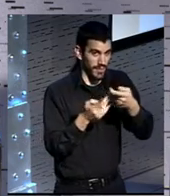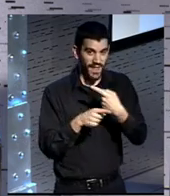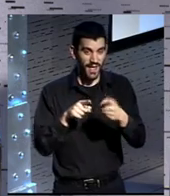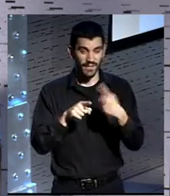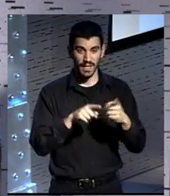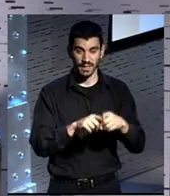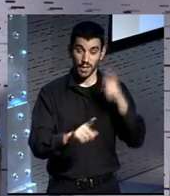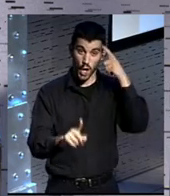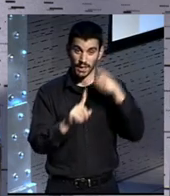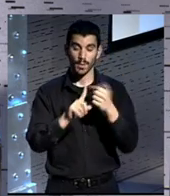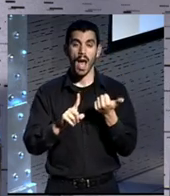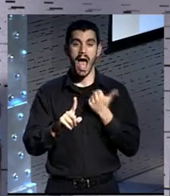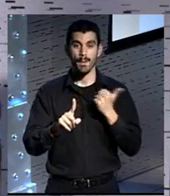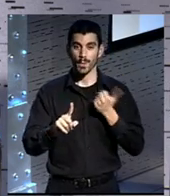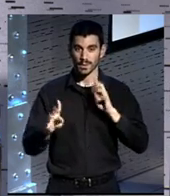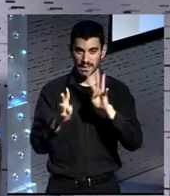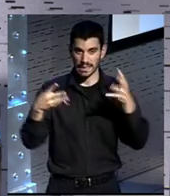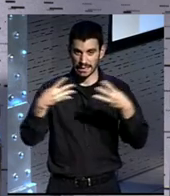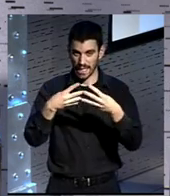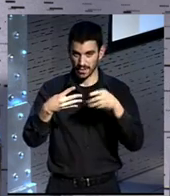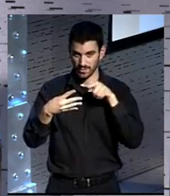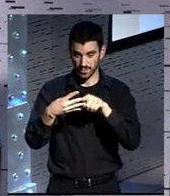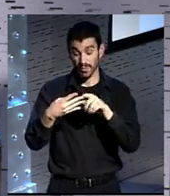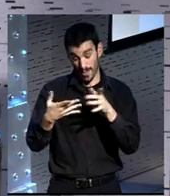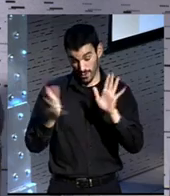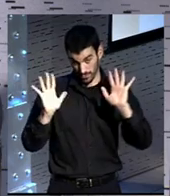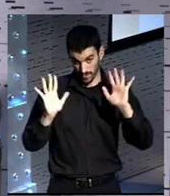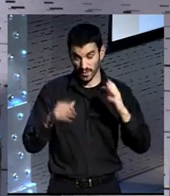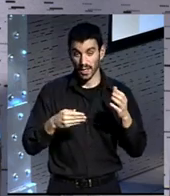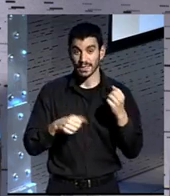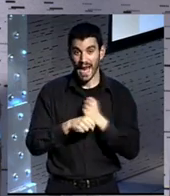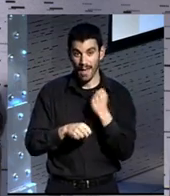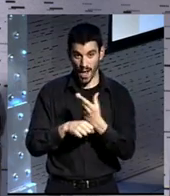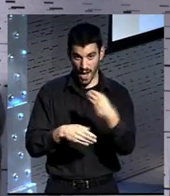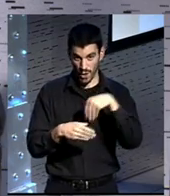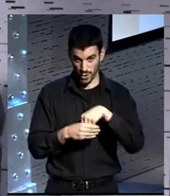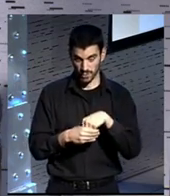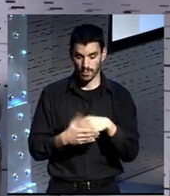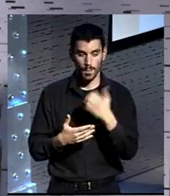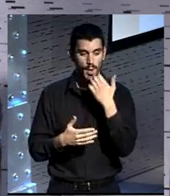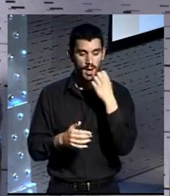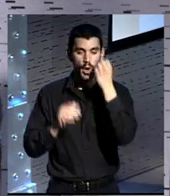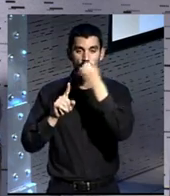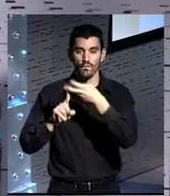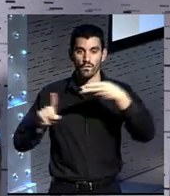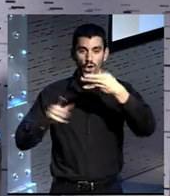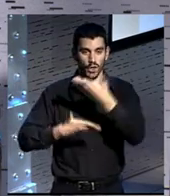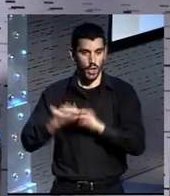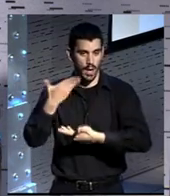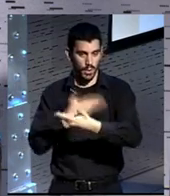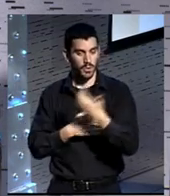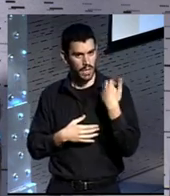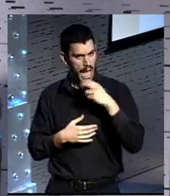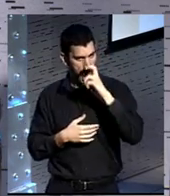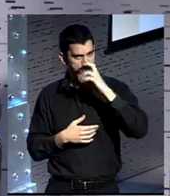aprovechar las tecnologías de Internet de cara a los empleados. Tenemos desde foros de colaboración que ya son antiguos pero